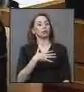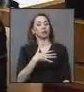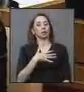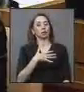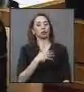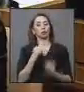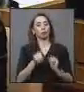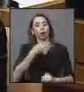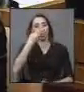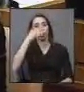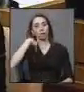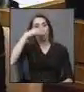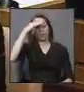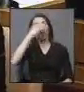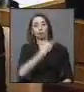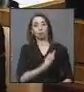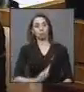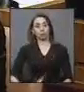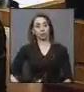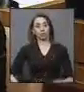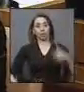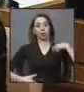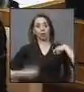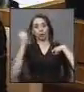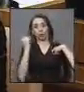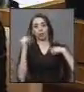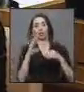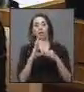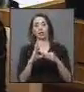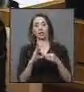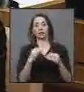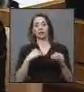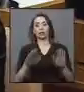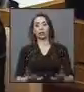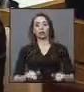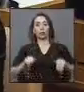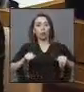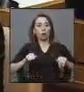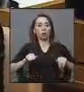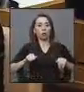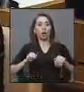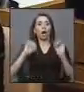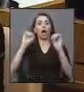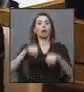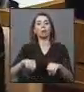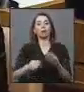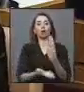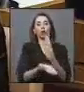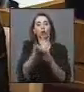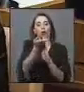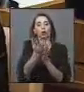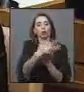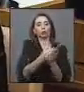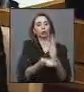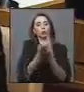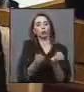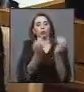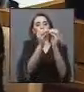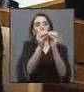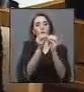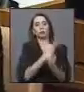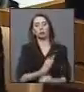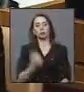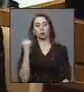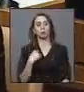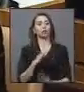súper habilitado para hablar de esto, porque durante el gobierno del presidente Piñera, gracias a mi abstención, se aprobó el reajuste que puso el presidente Piñera. Así que en esto